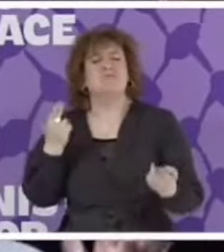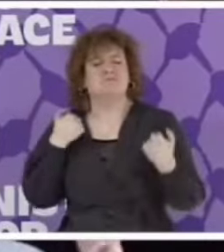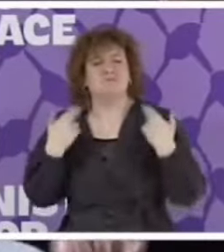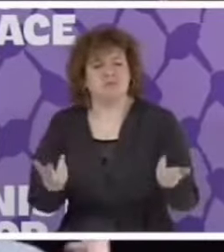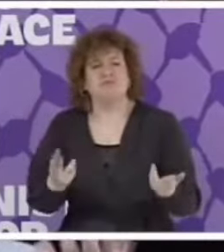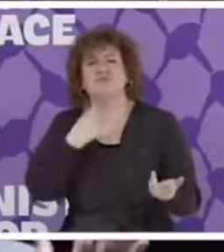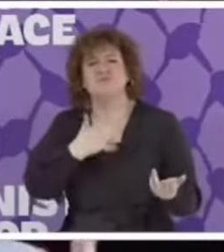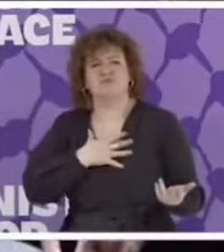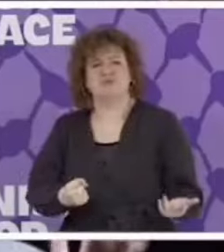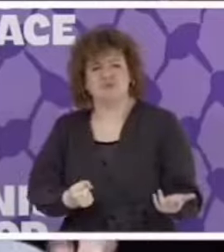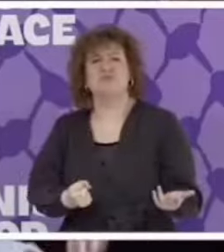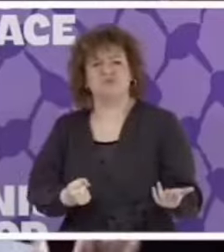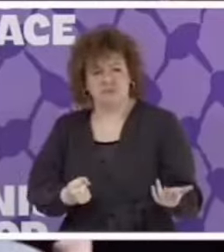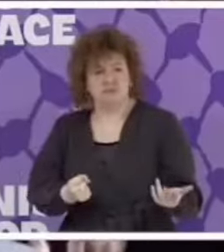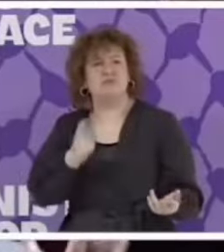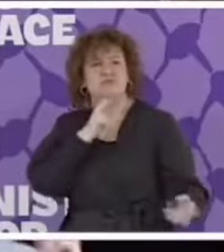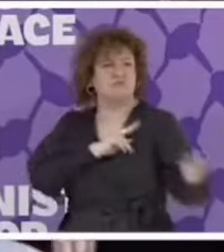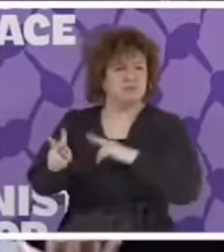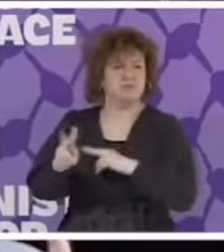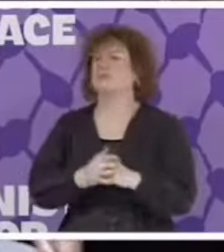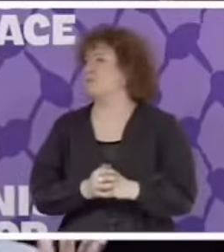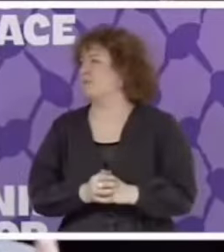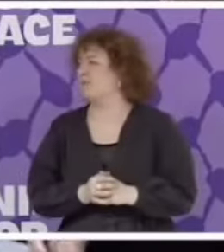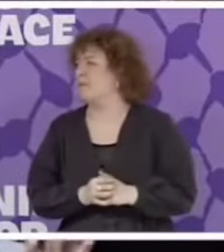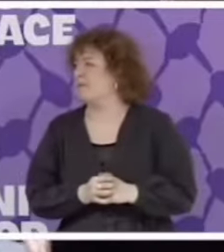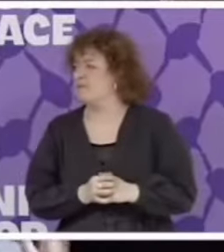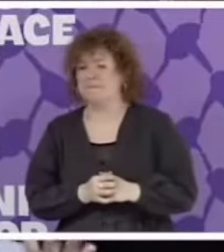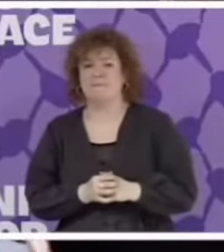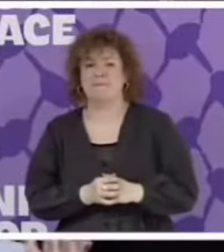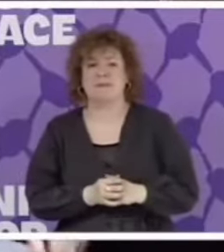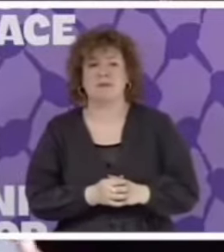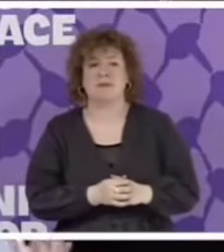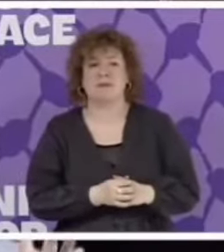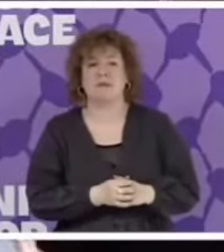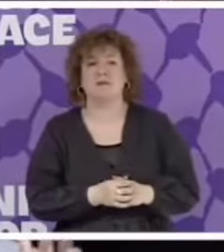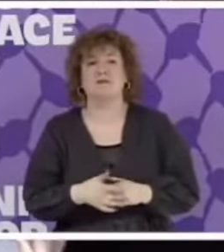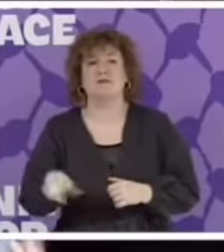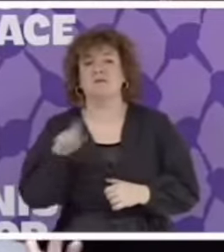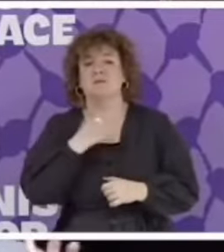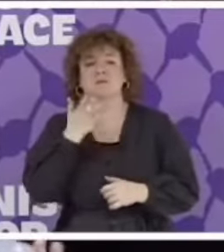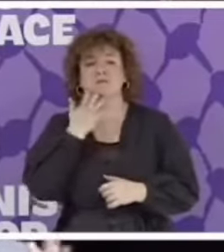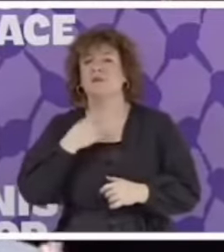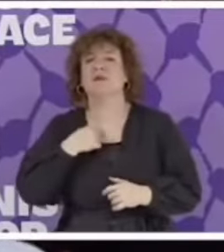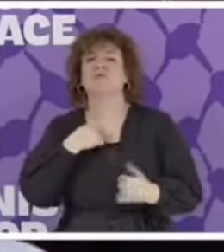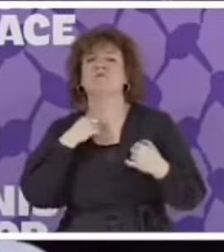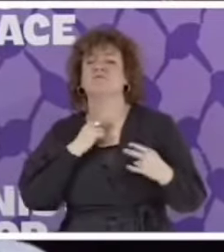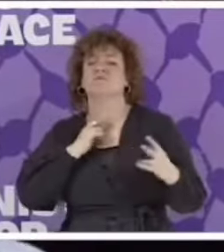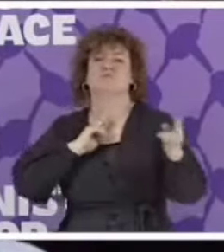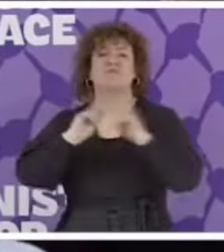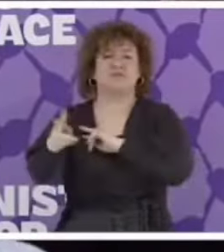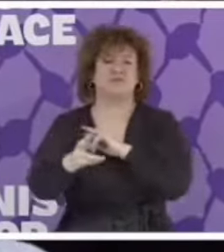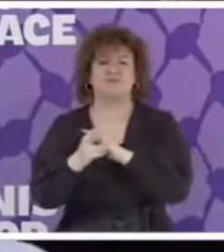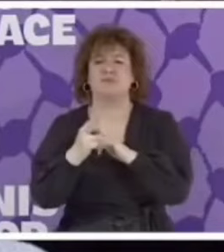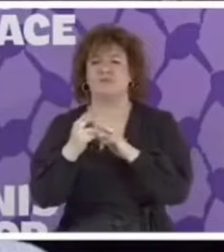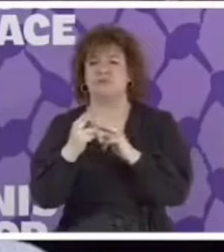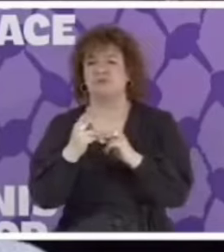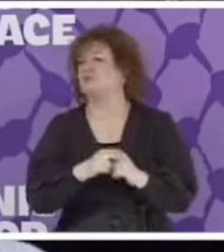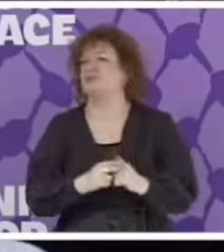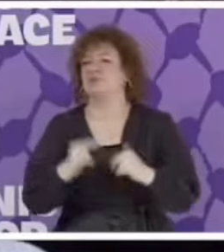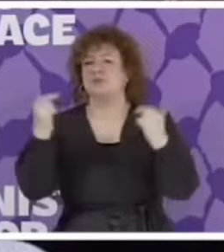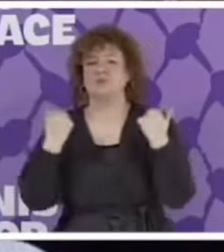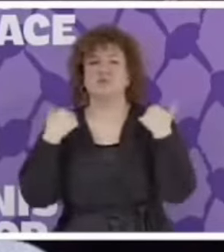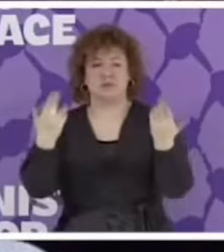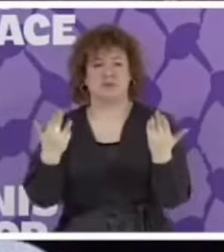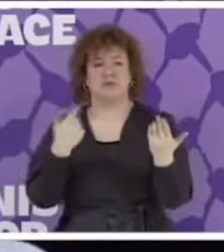atrevió a hacer lo que pone en pie la dignidad del mundo, que es alzar la voz, ejercer